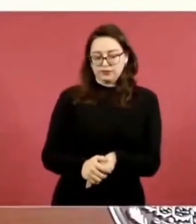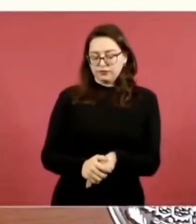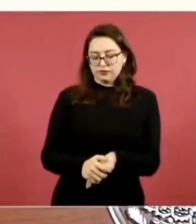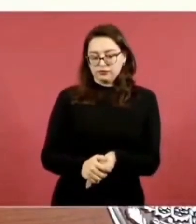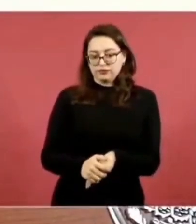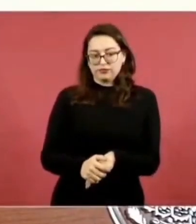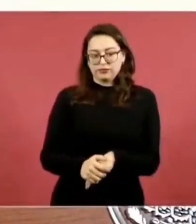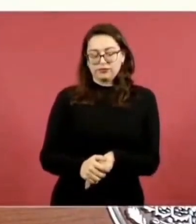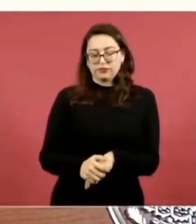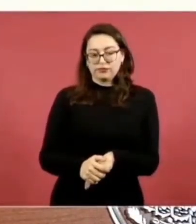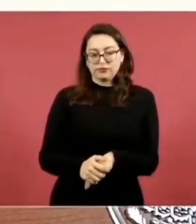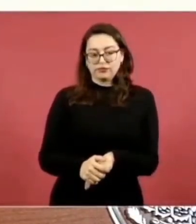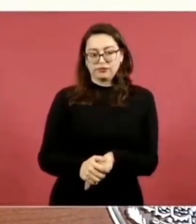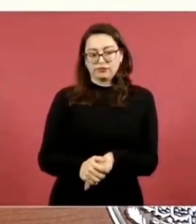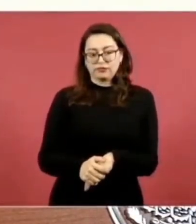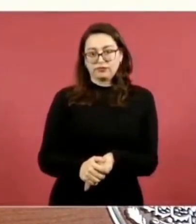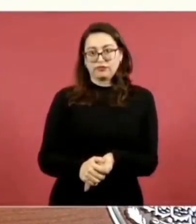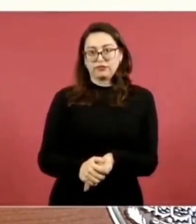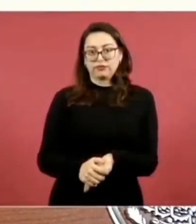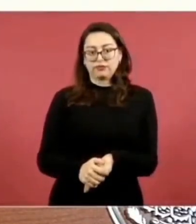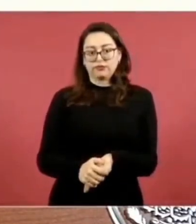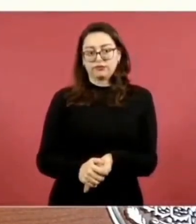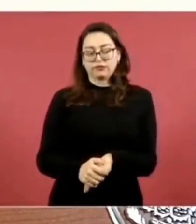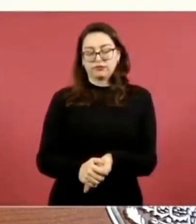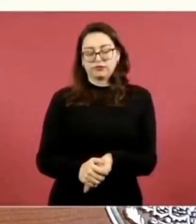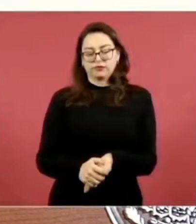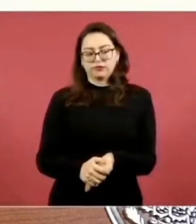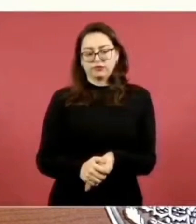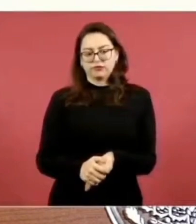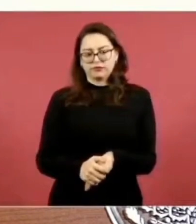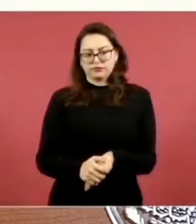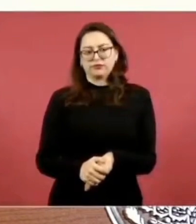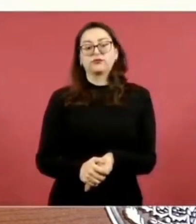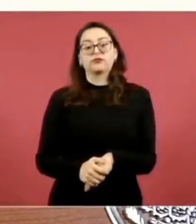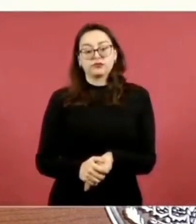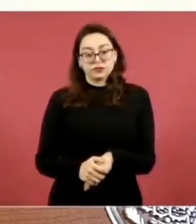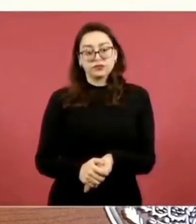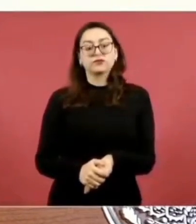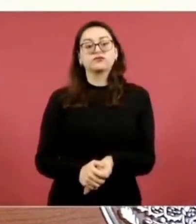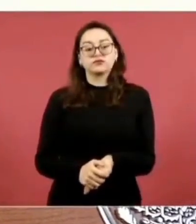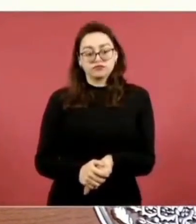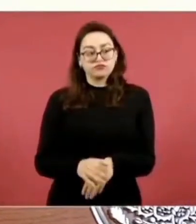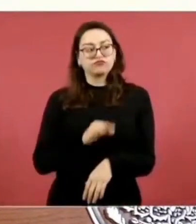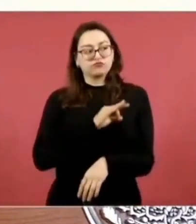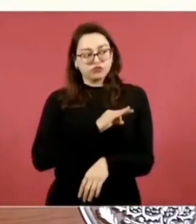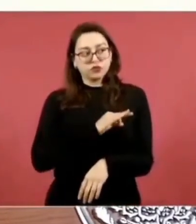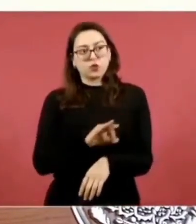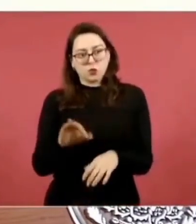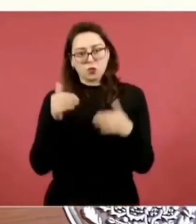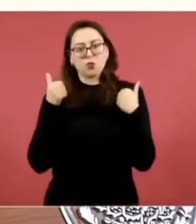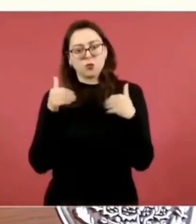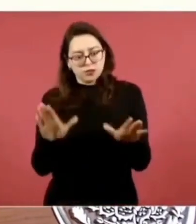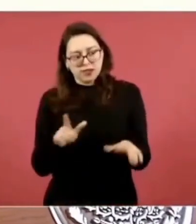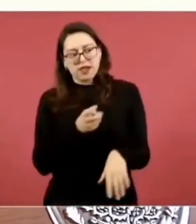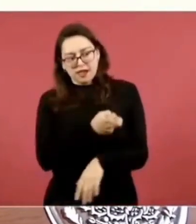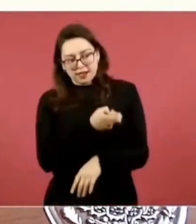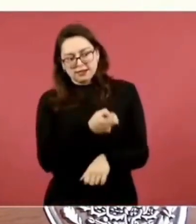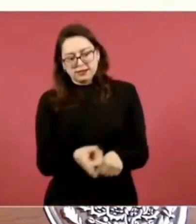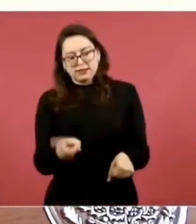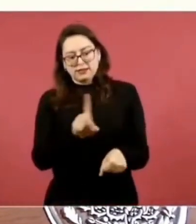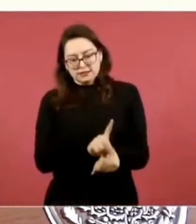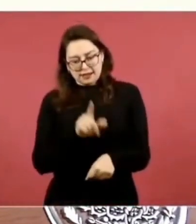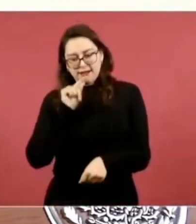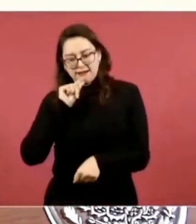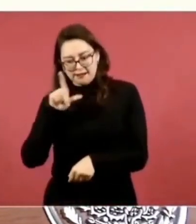Miércoles 27 Voy no, sí, puede ser, porque voy a Jalisco,